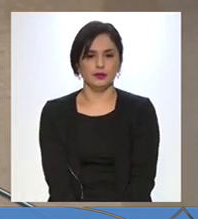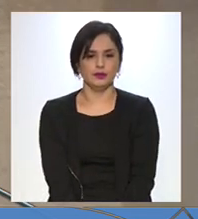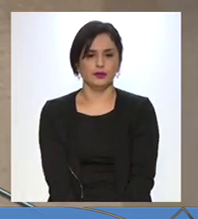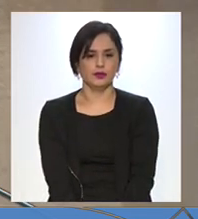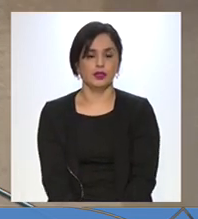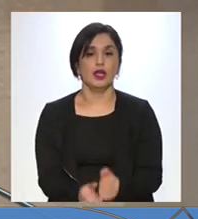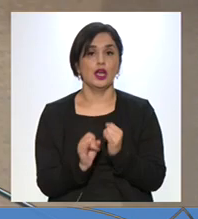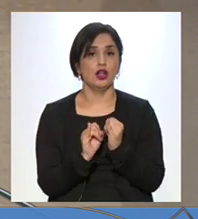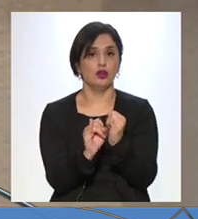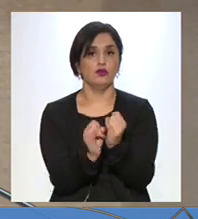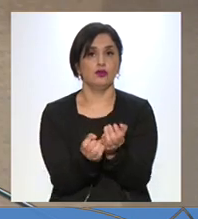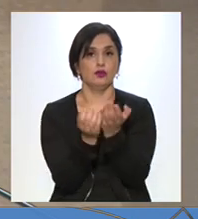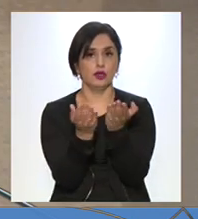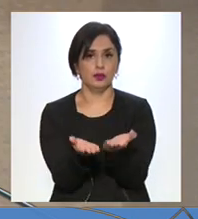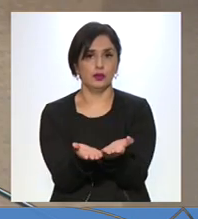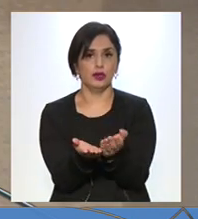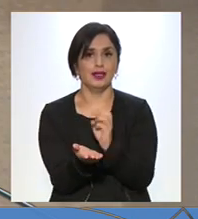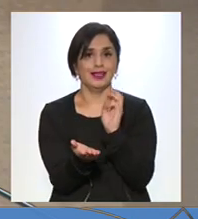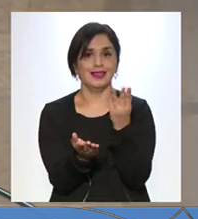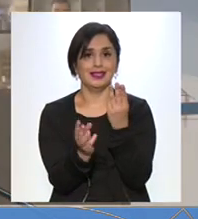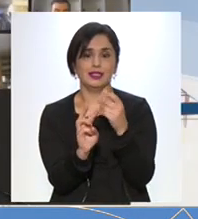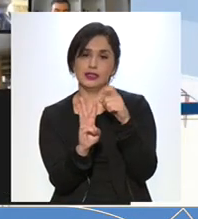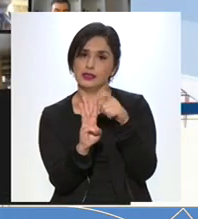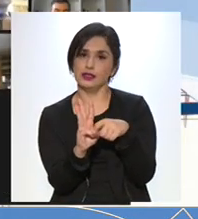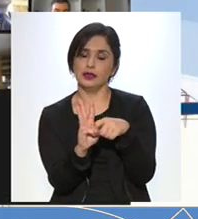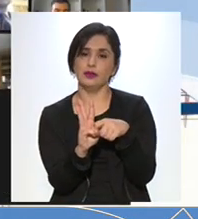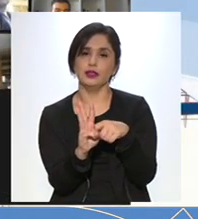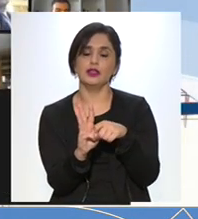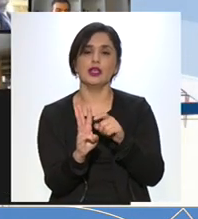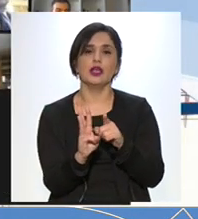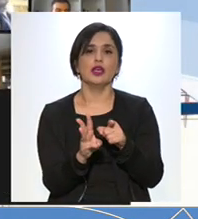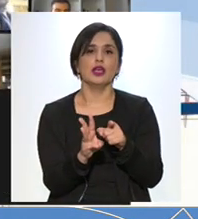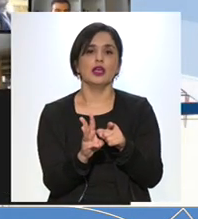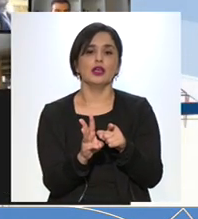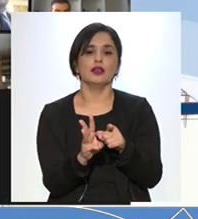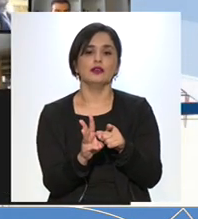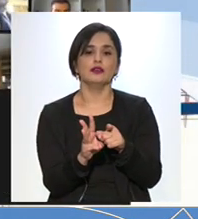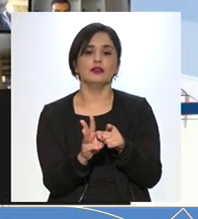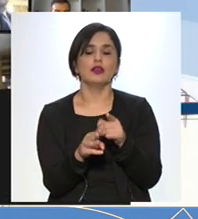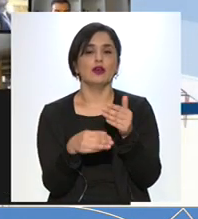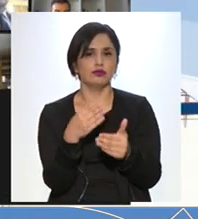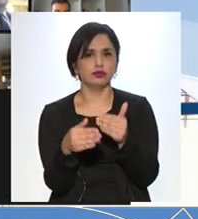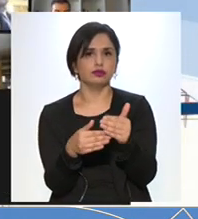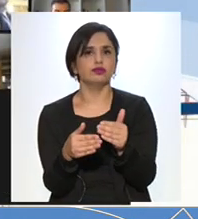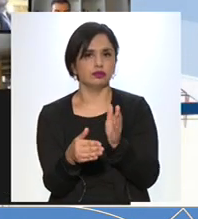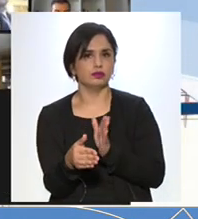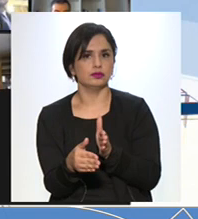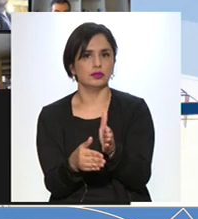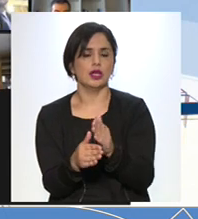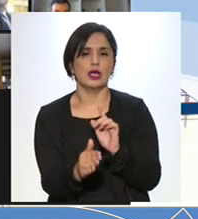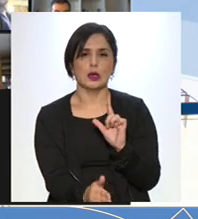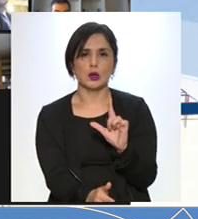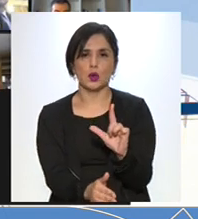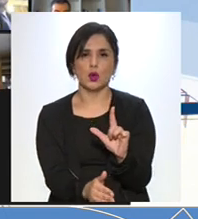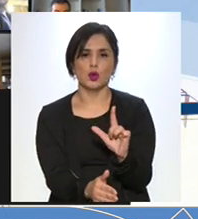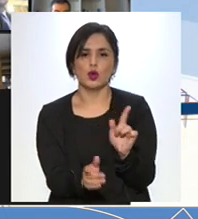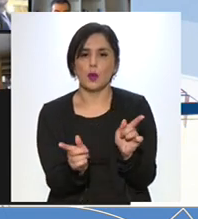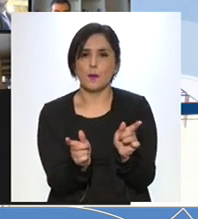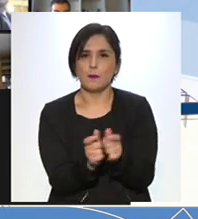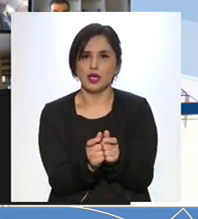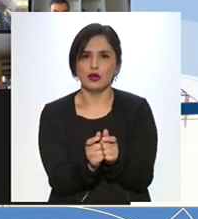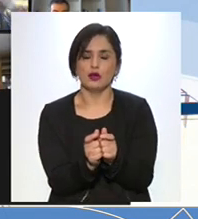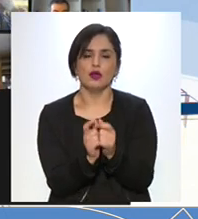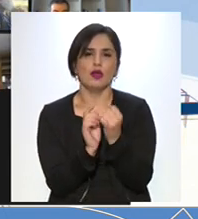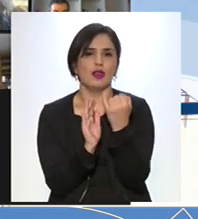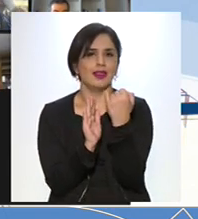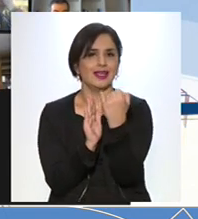Los datos disponibles del tercer trimestre también dan cuenta de que ese dinamismo ha proseguido. En julio, la parte minorista del índice de